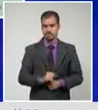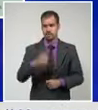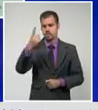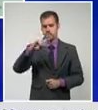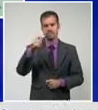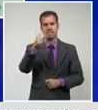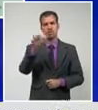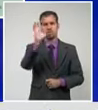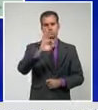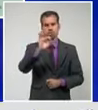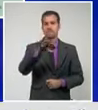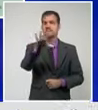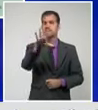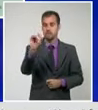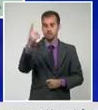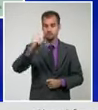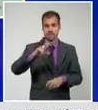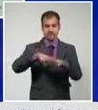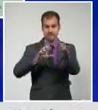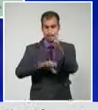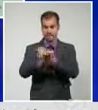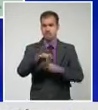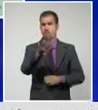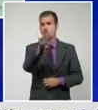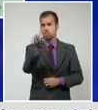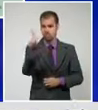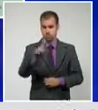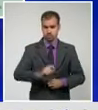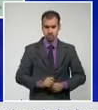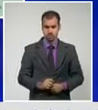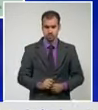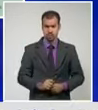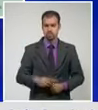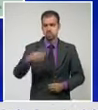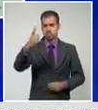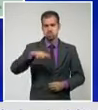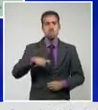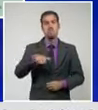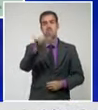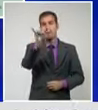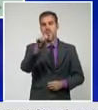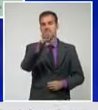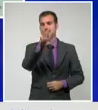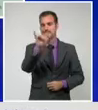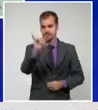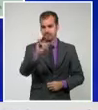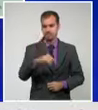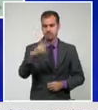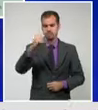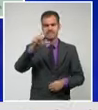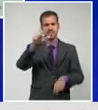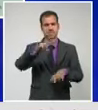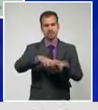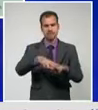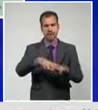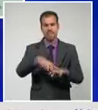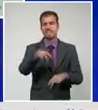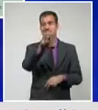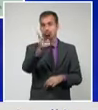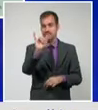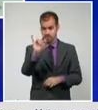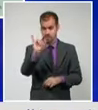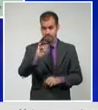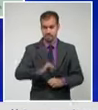octubre 50, Habana del Este 41, Boyeros 36, Centro Habana 36